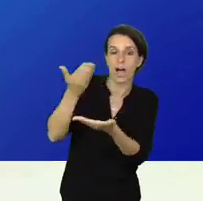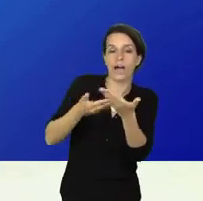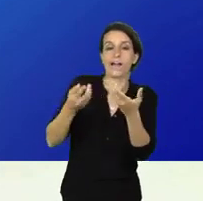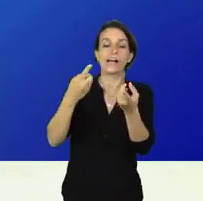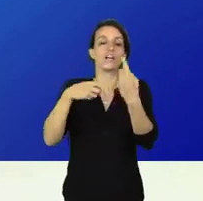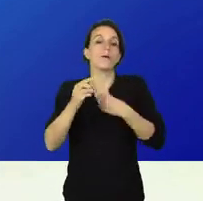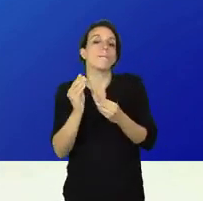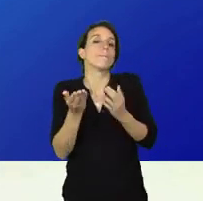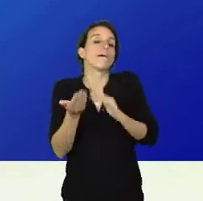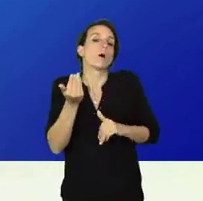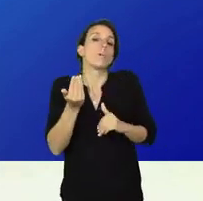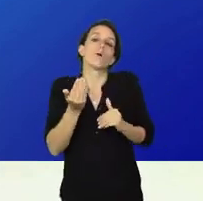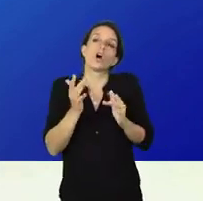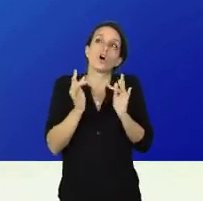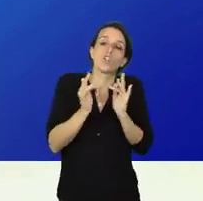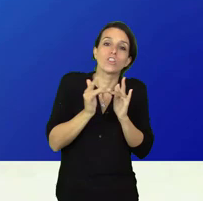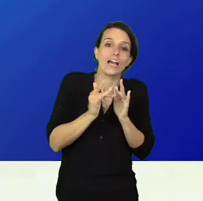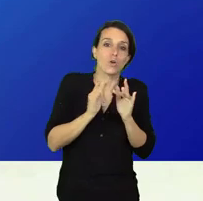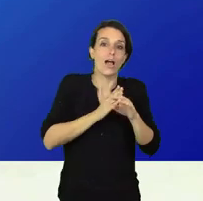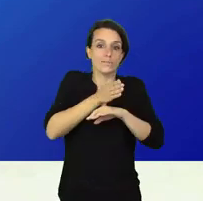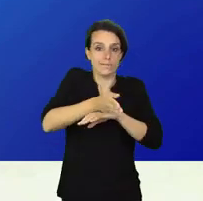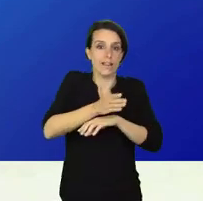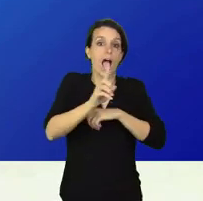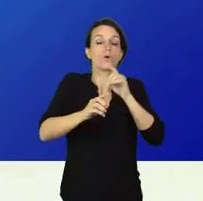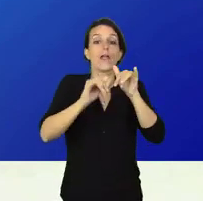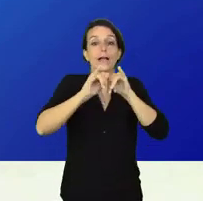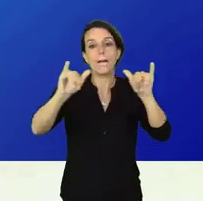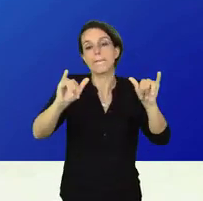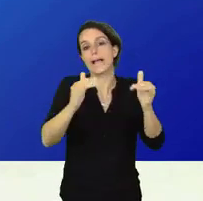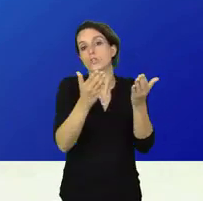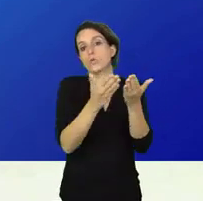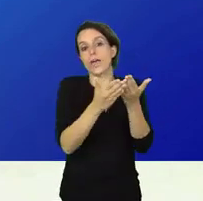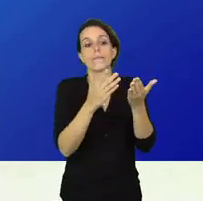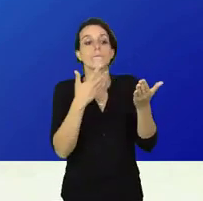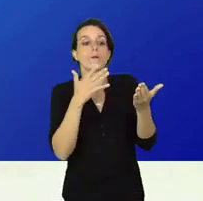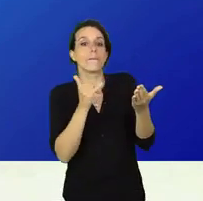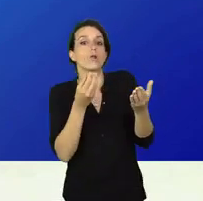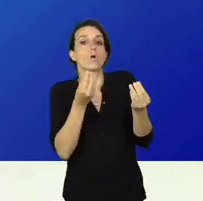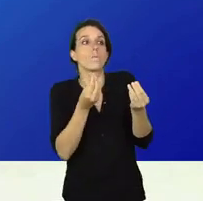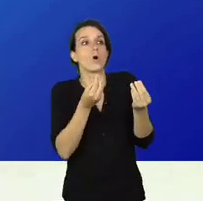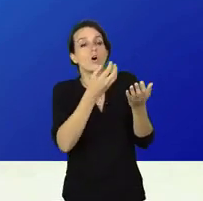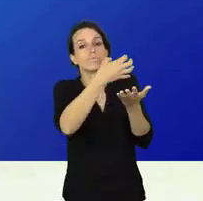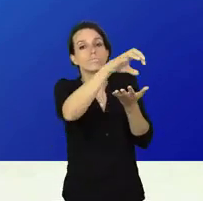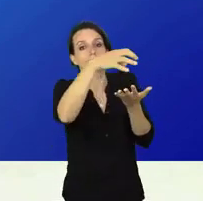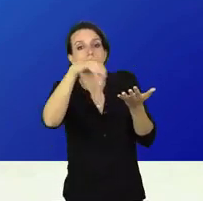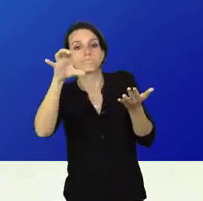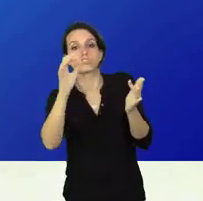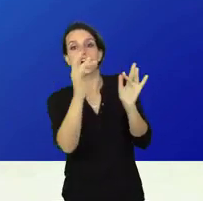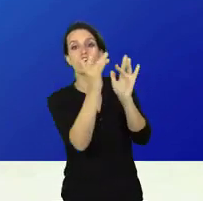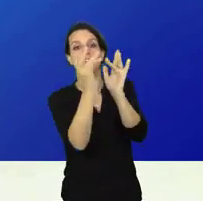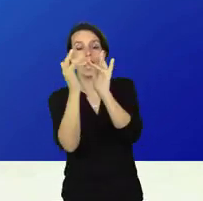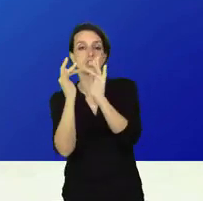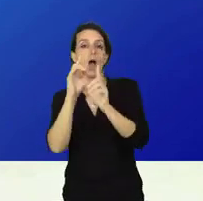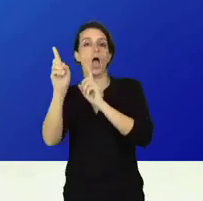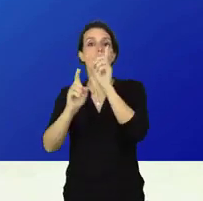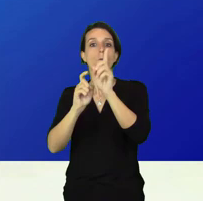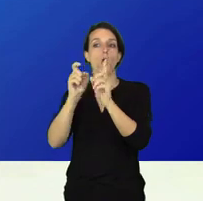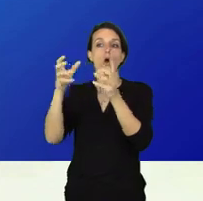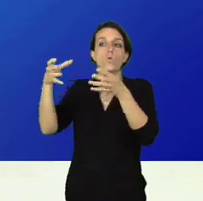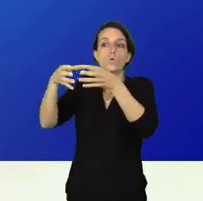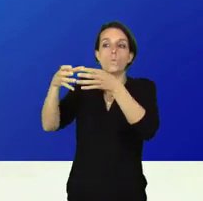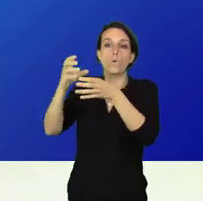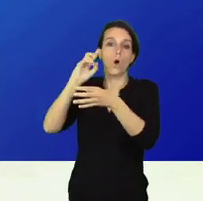hacer una aproximación al tema de la accesibilidad de esas campañas. En algunos casos los estudiantes estaban trabajando con organizaciones tanto de